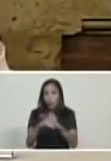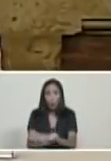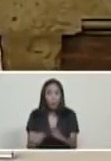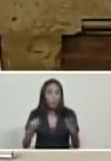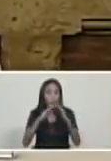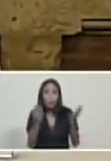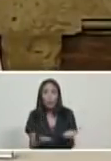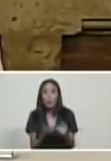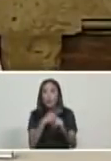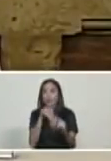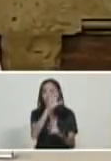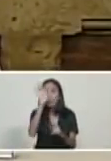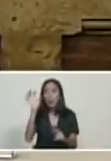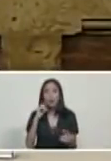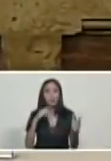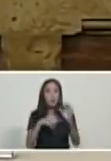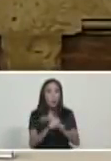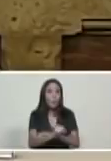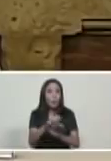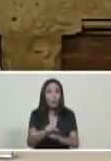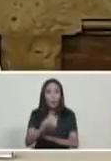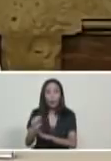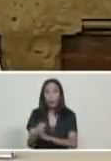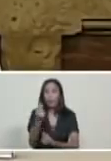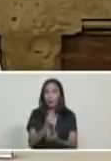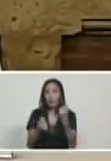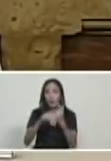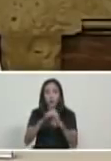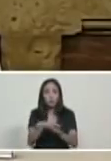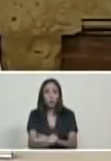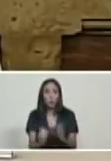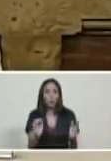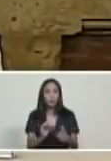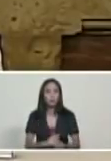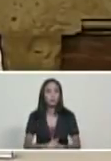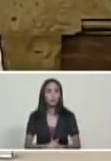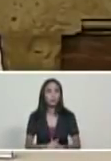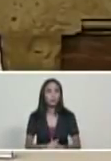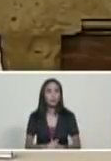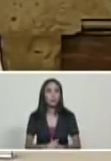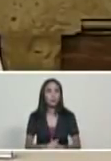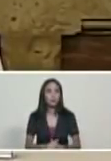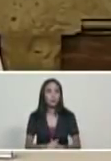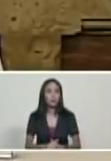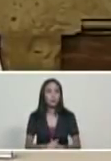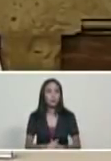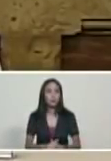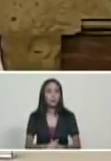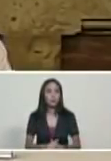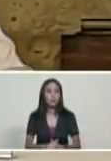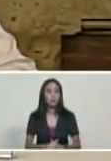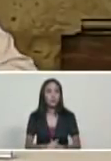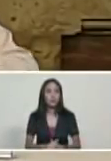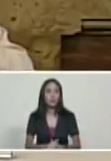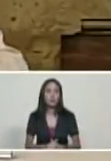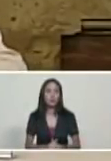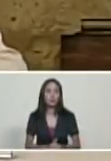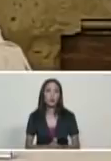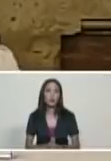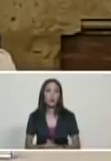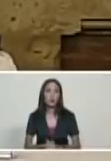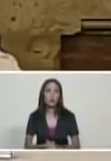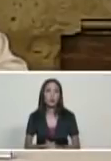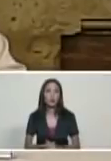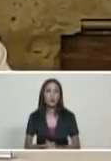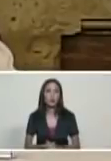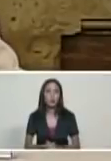entero con ese dinerito que convertí en criptodivisa convertible internacional o en